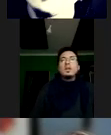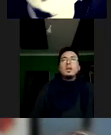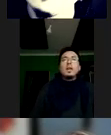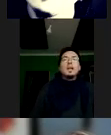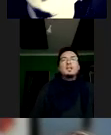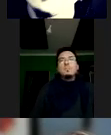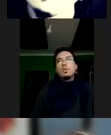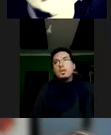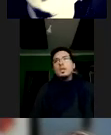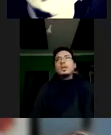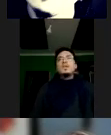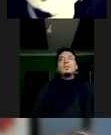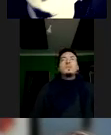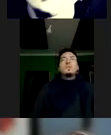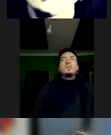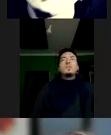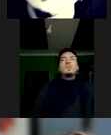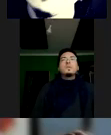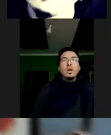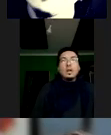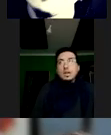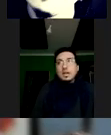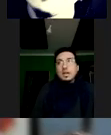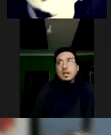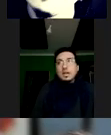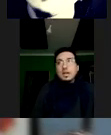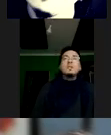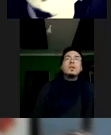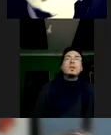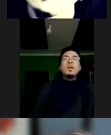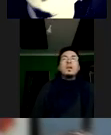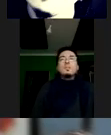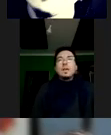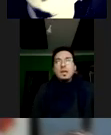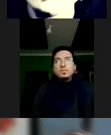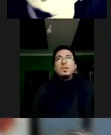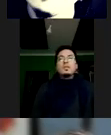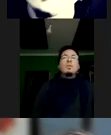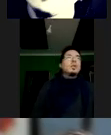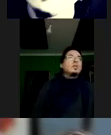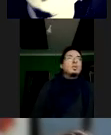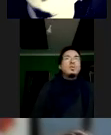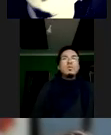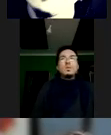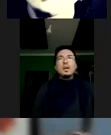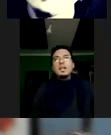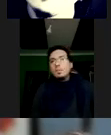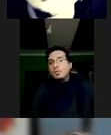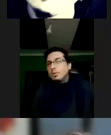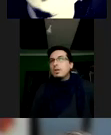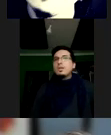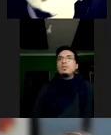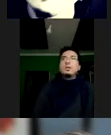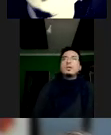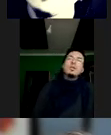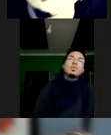tienen, la simbología, vamos a conocer las líneas que se utilizan, para qué se utilizan los planos de arquitectura, qué tipo de